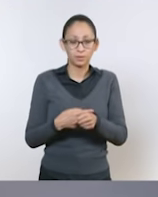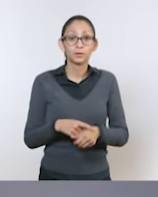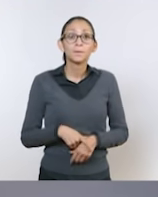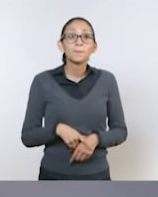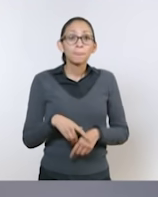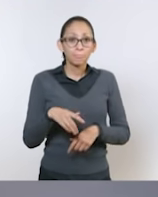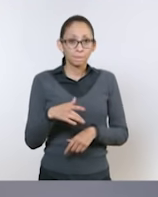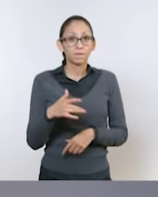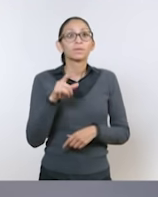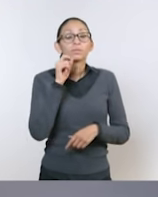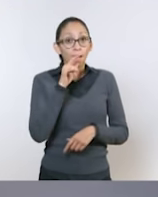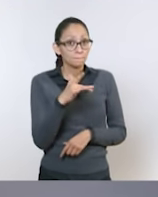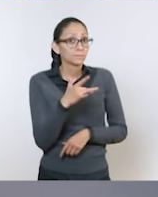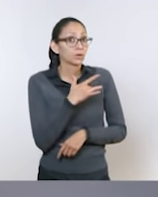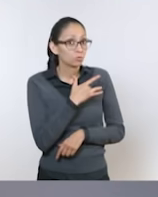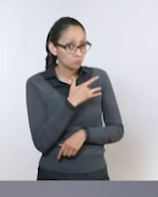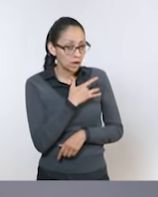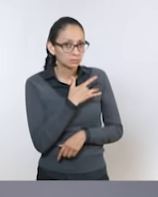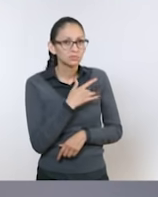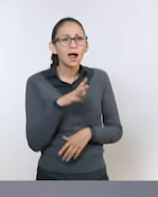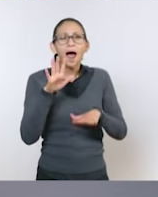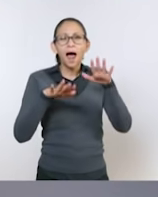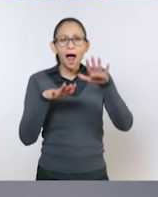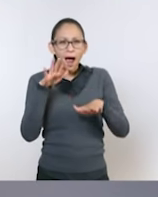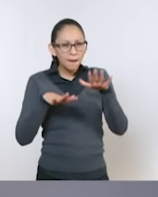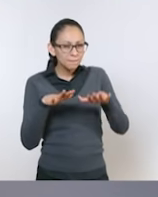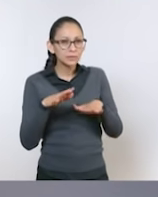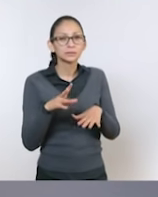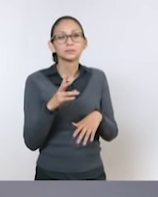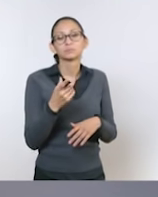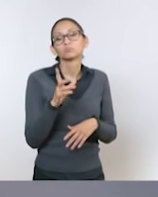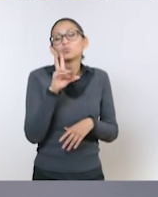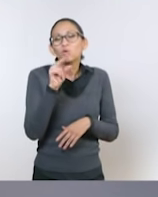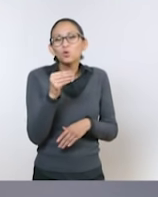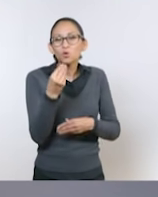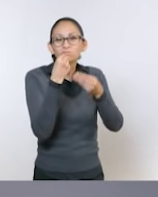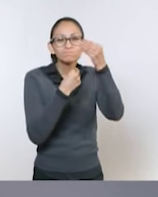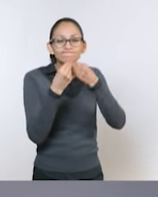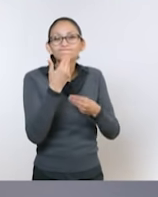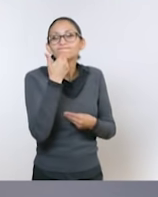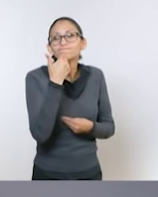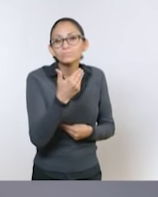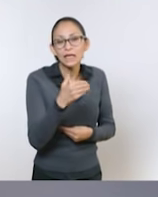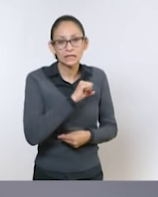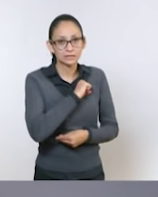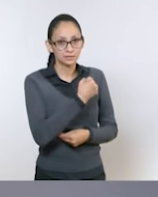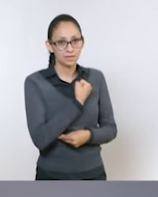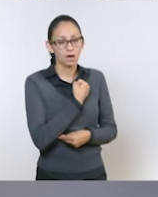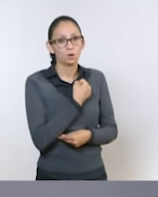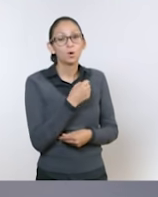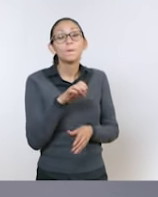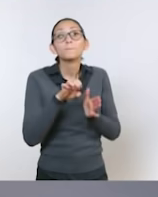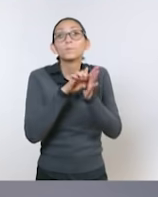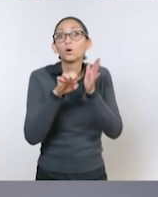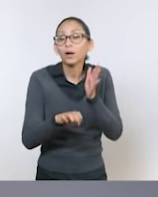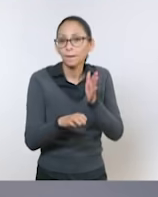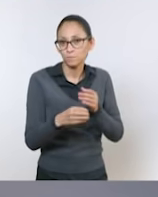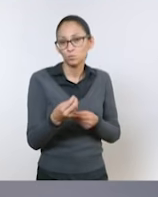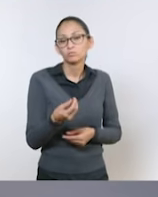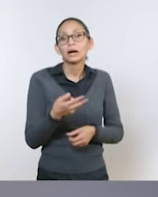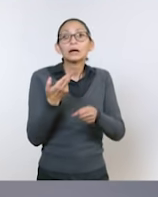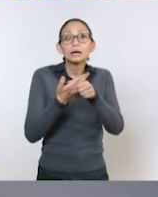otras. La mayoría se originan por hábitos inadecuados de alimentación, entre ellos